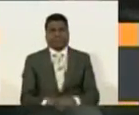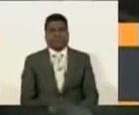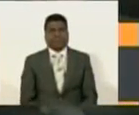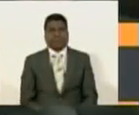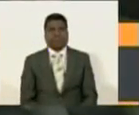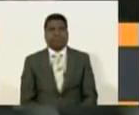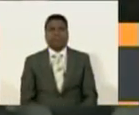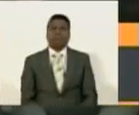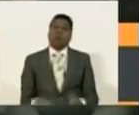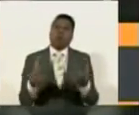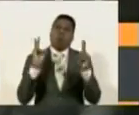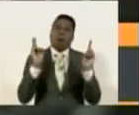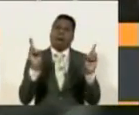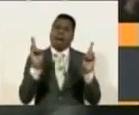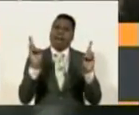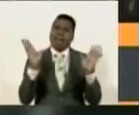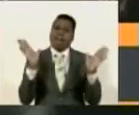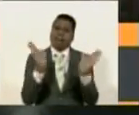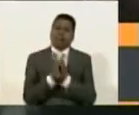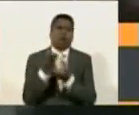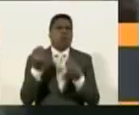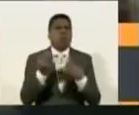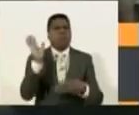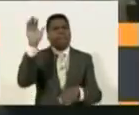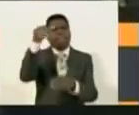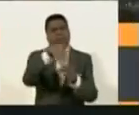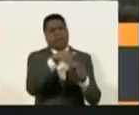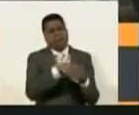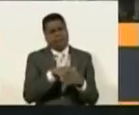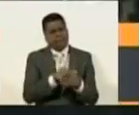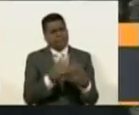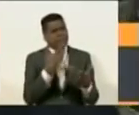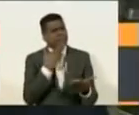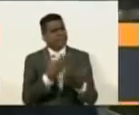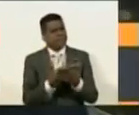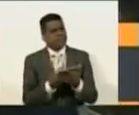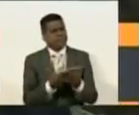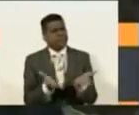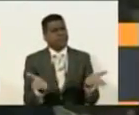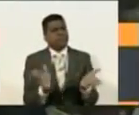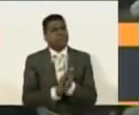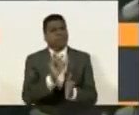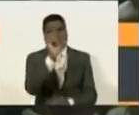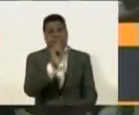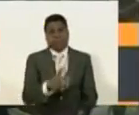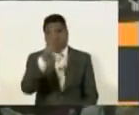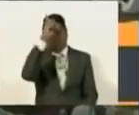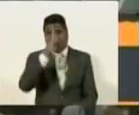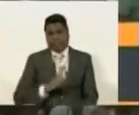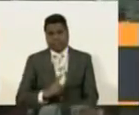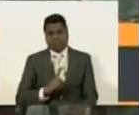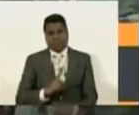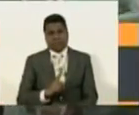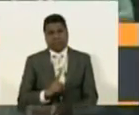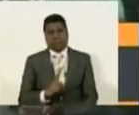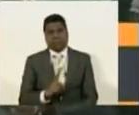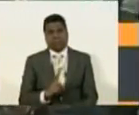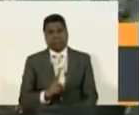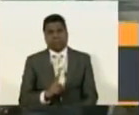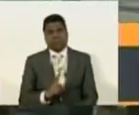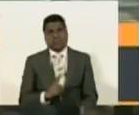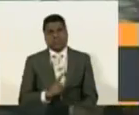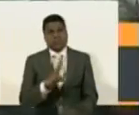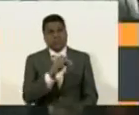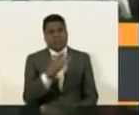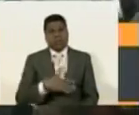Ojalá participaran para ver cómo le van a pedir el voto a los trabajadores y a las trabajadoras. Las personas con discapacidad no tienen